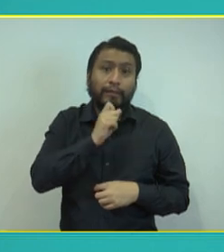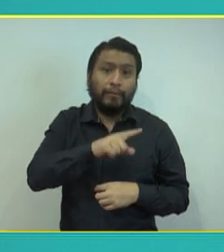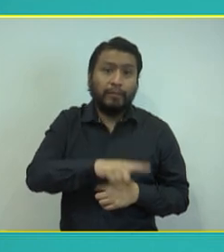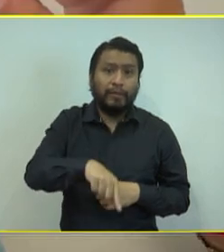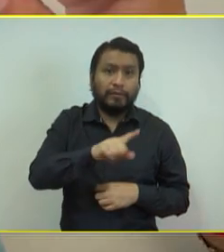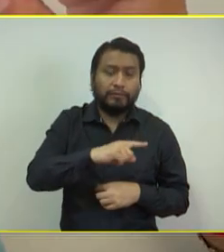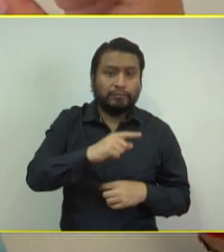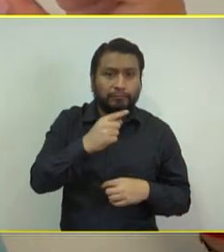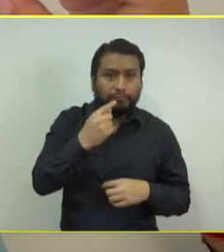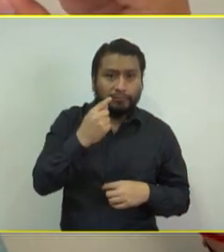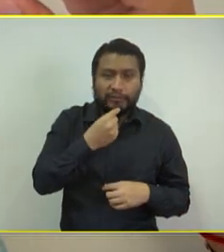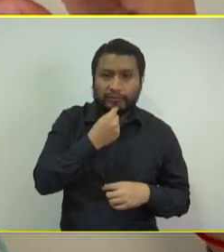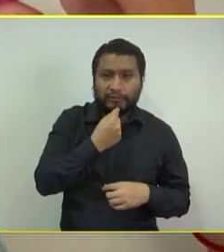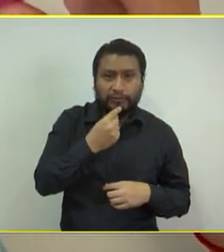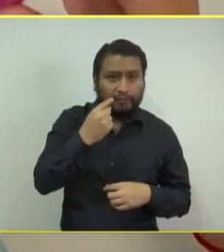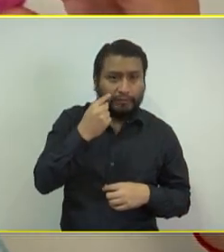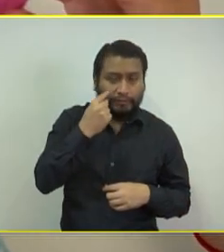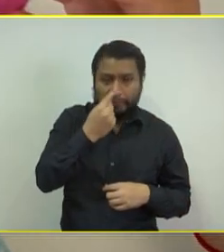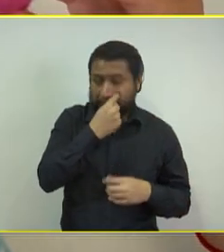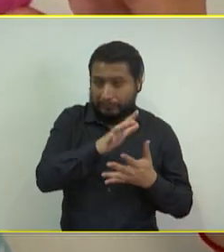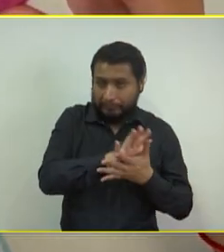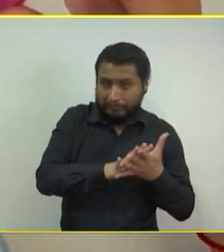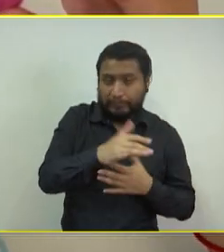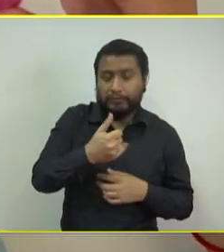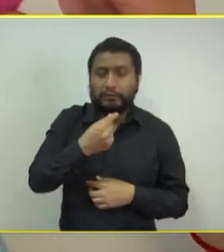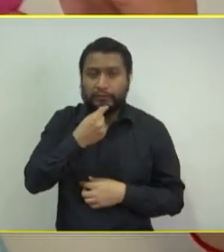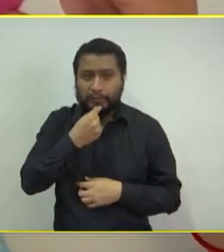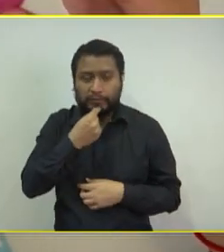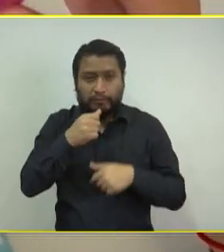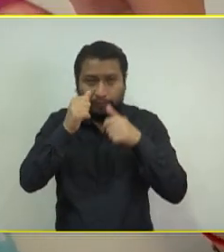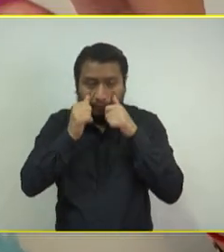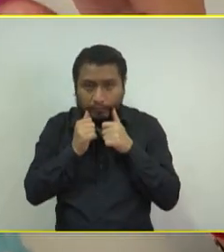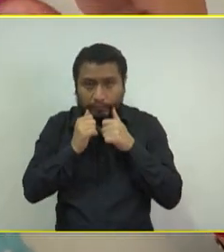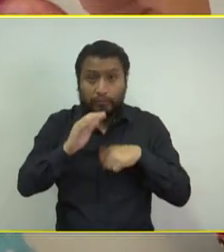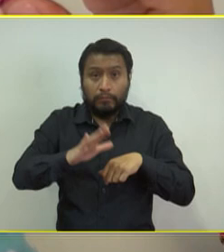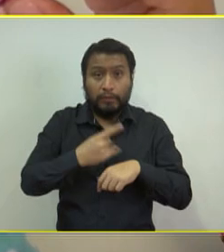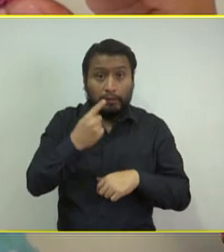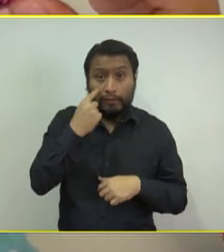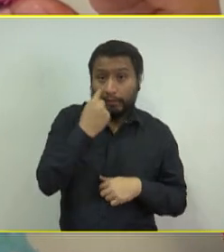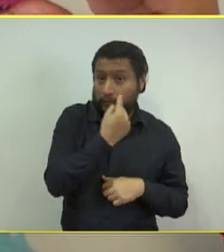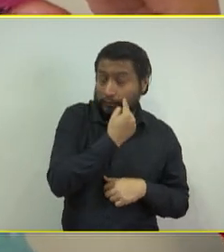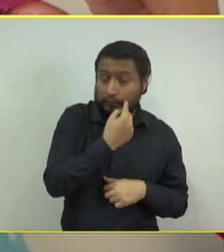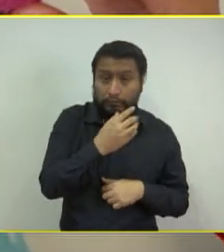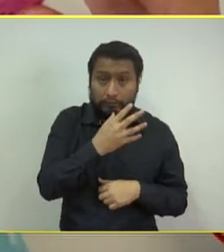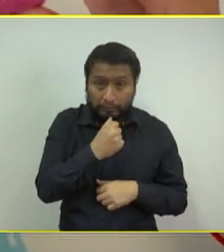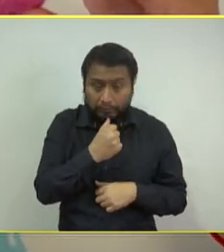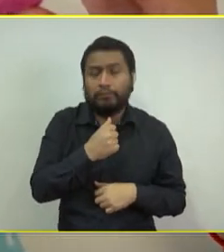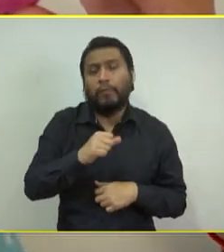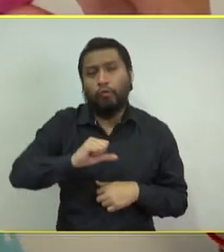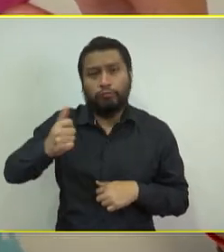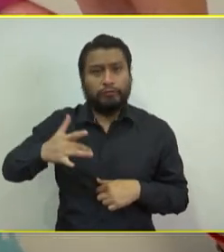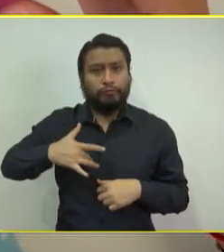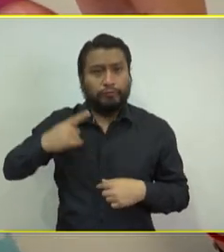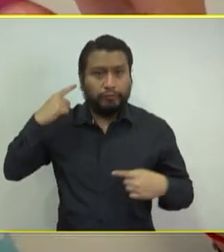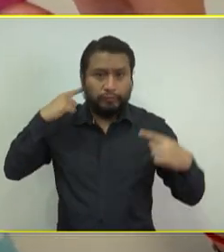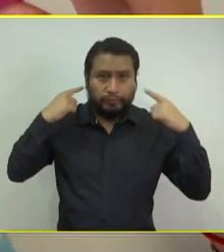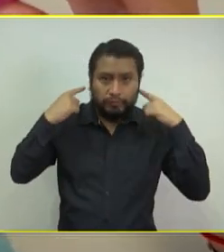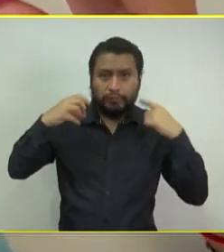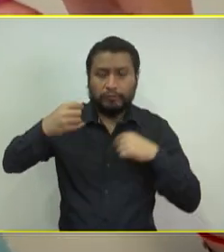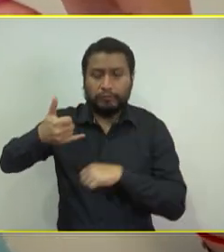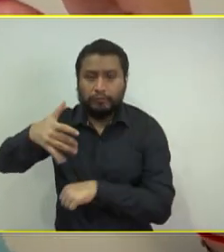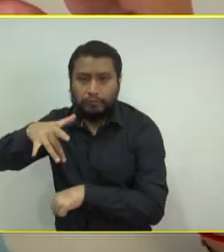ceguera, pues al carecer del sentido de la vista, es necesario utilizar los demás sentidos, principalmente el sentido del